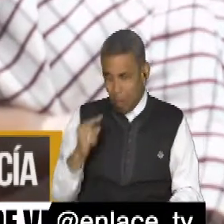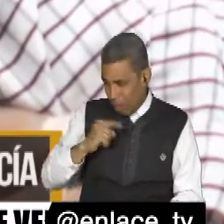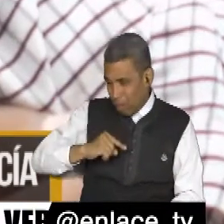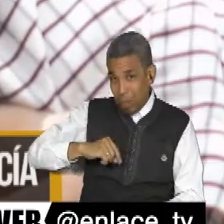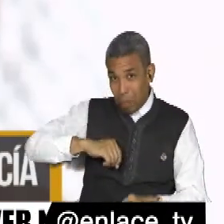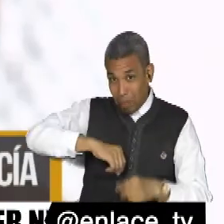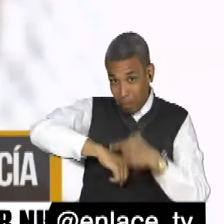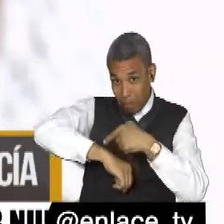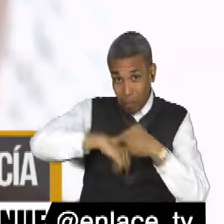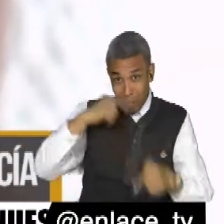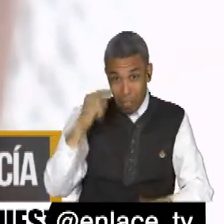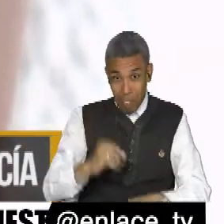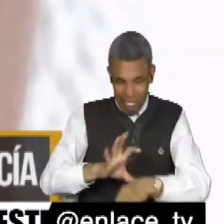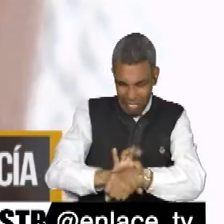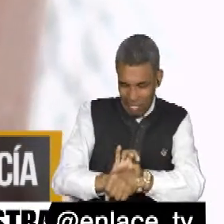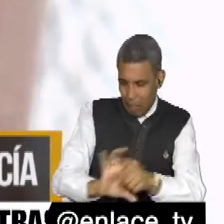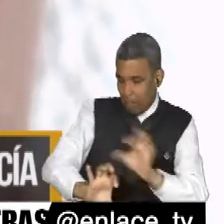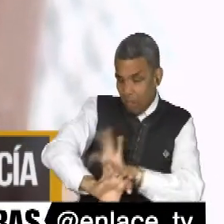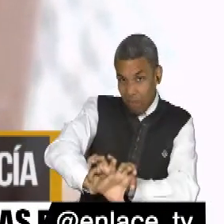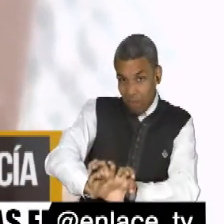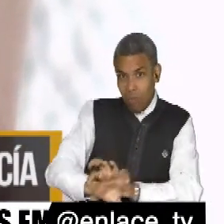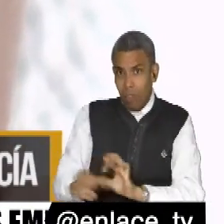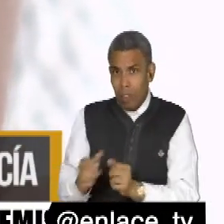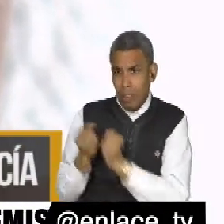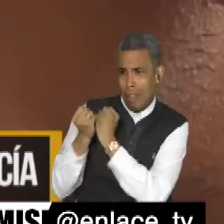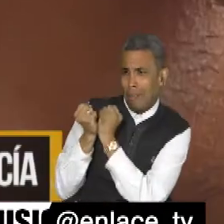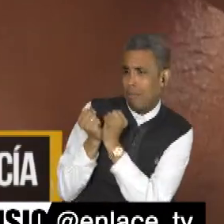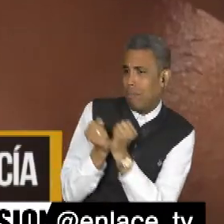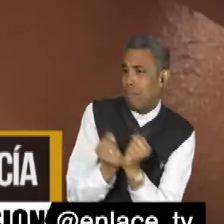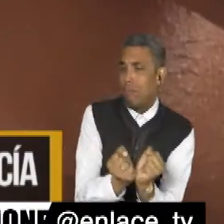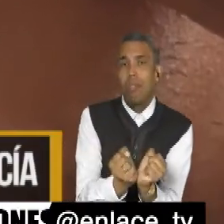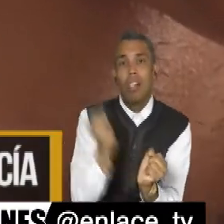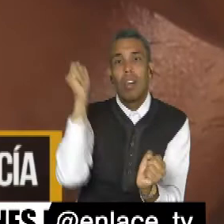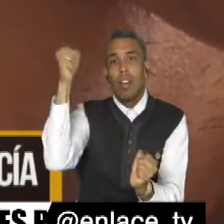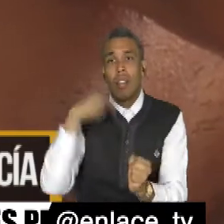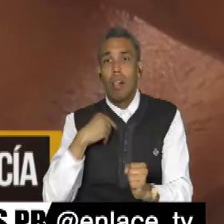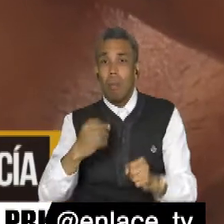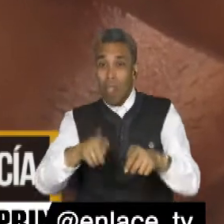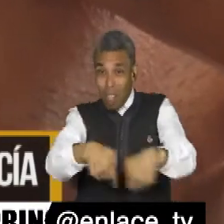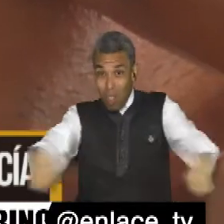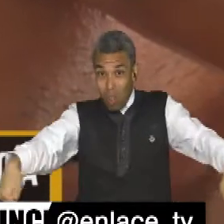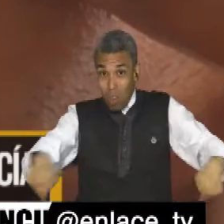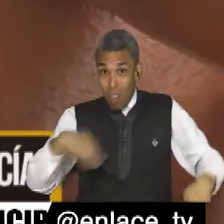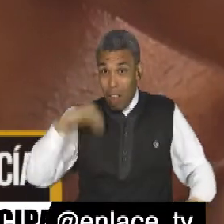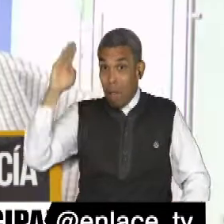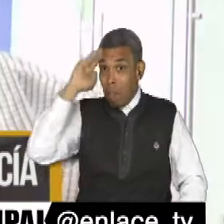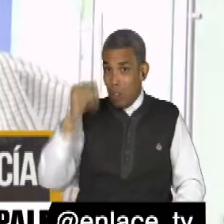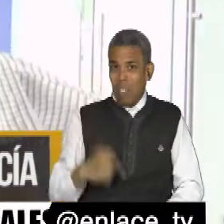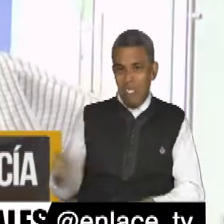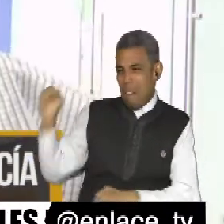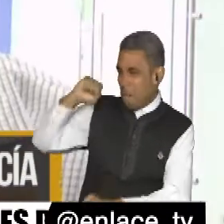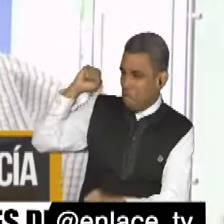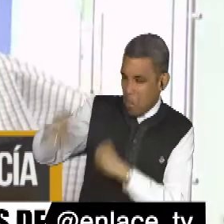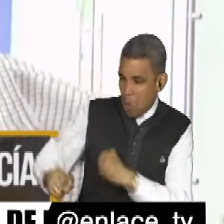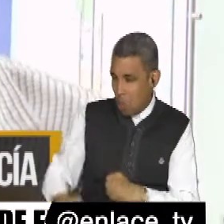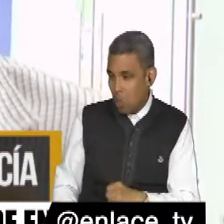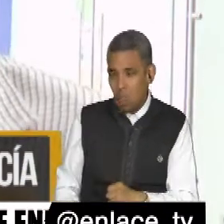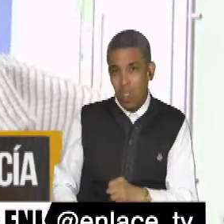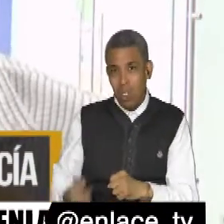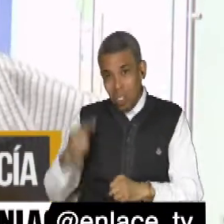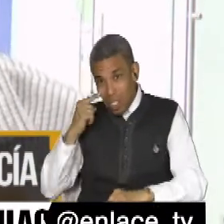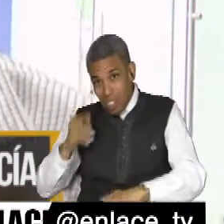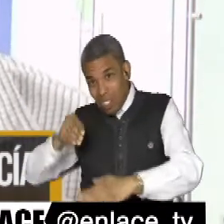trasladados a la estación de policía Barranca Bermeja, en donde también presuntamente fueron golpeados. Y en el muelle nos golpearon, nos entraron, nos